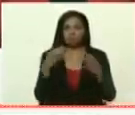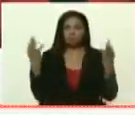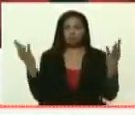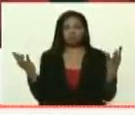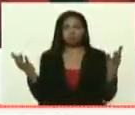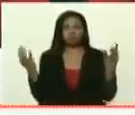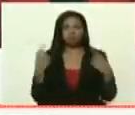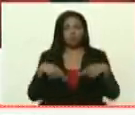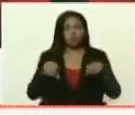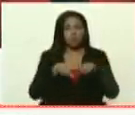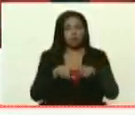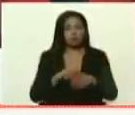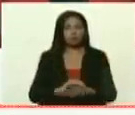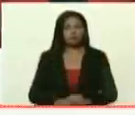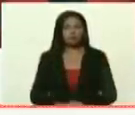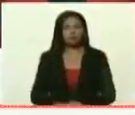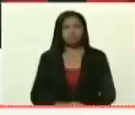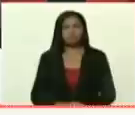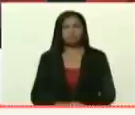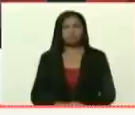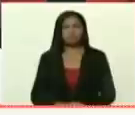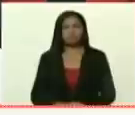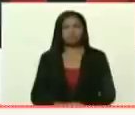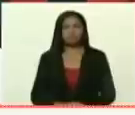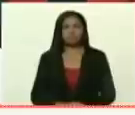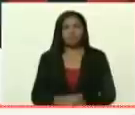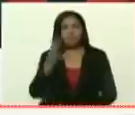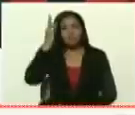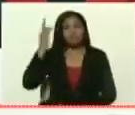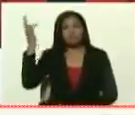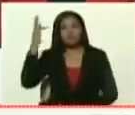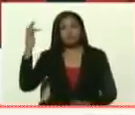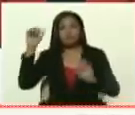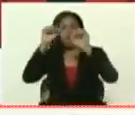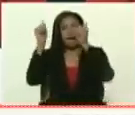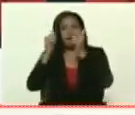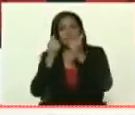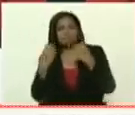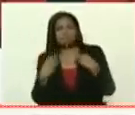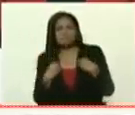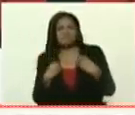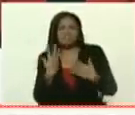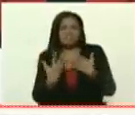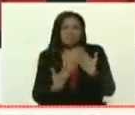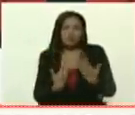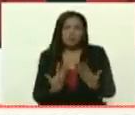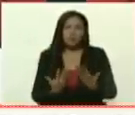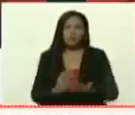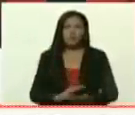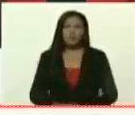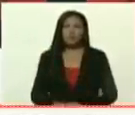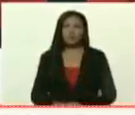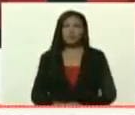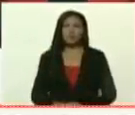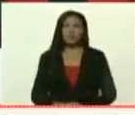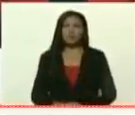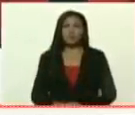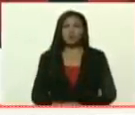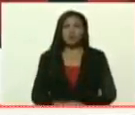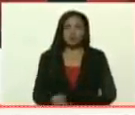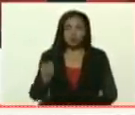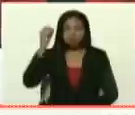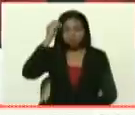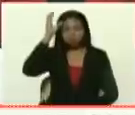meditación, con su filosofía del arte de vivir, con su capacidad